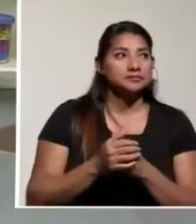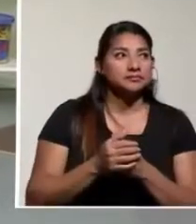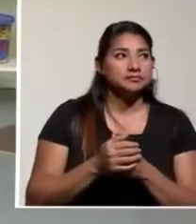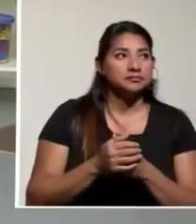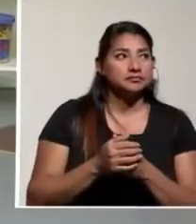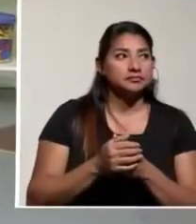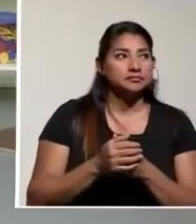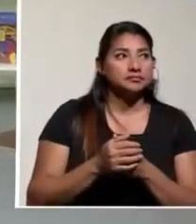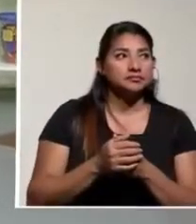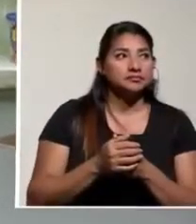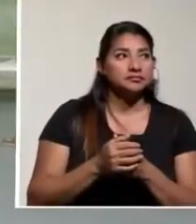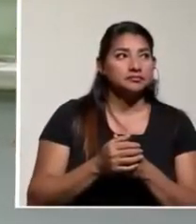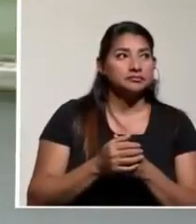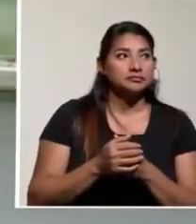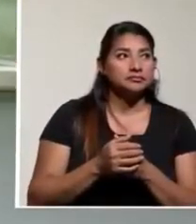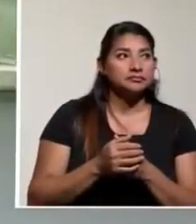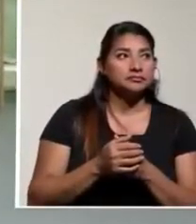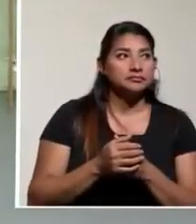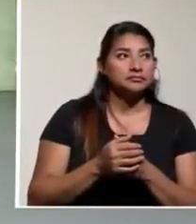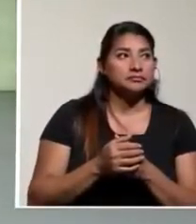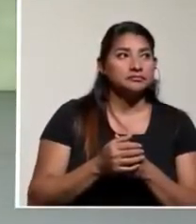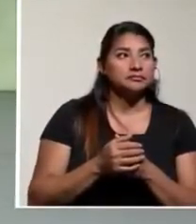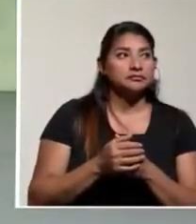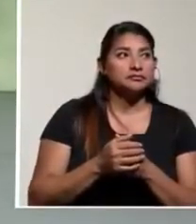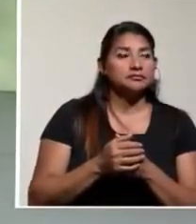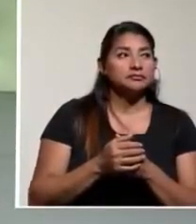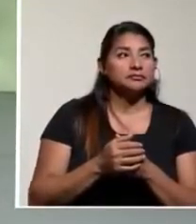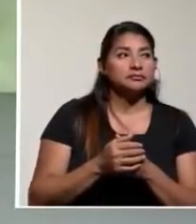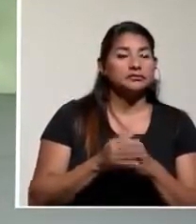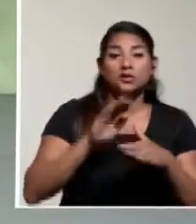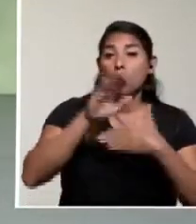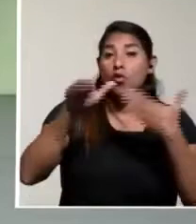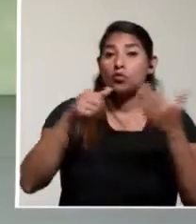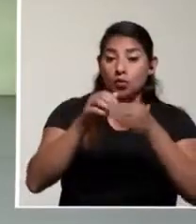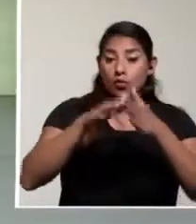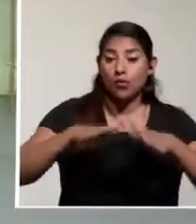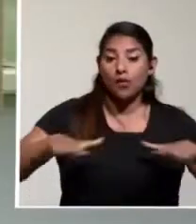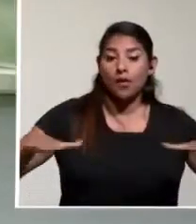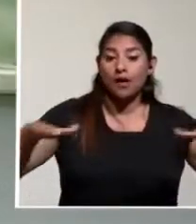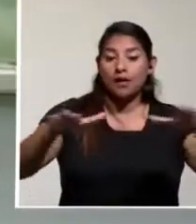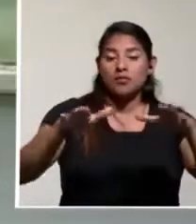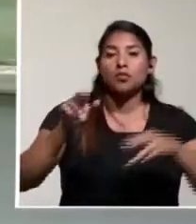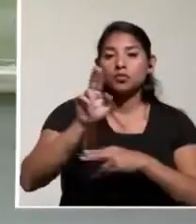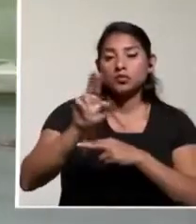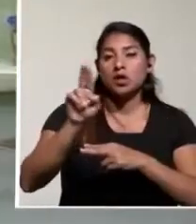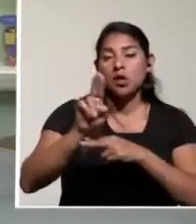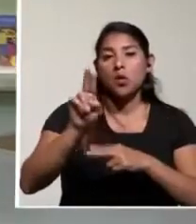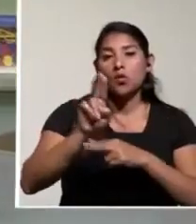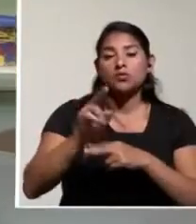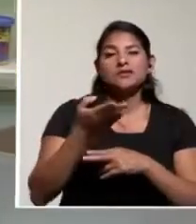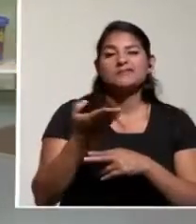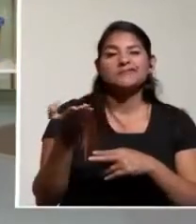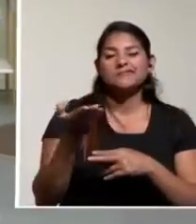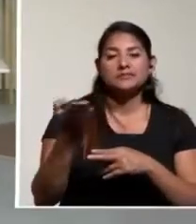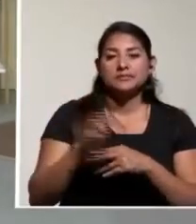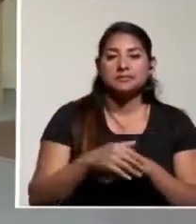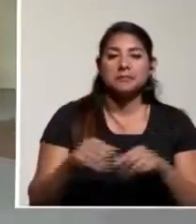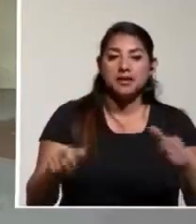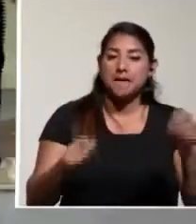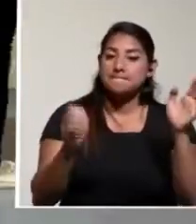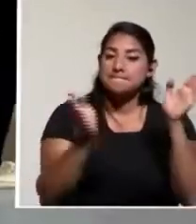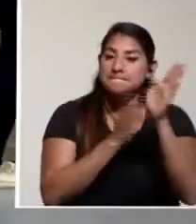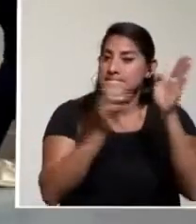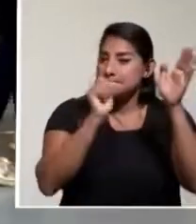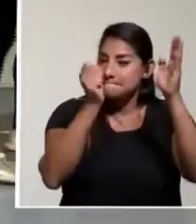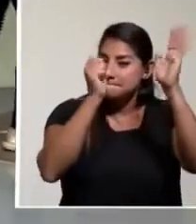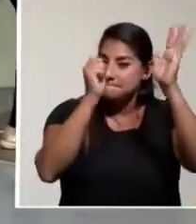aquí la traemos, ¿no? Okay. Sí. Muy bien. ¿Listo? Todo ese espacio usted lo utilice. Vaya, tome su pandereta, la que le